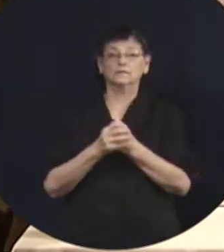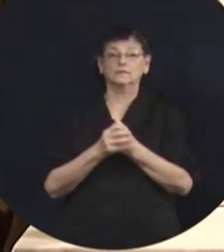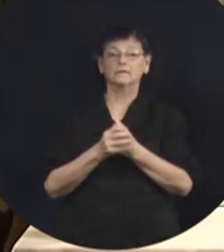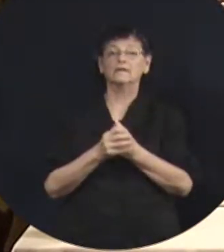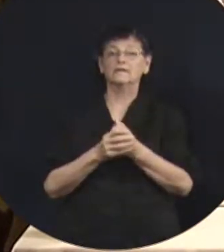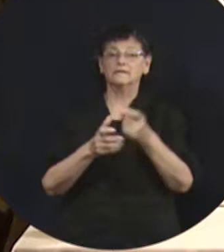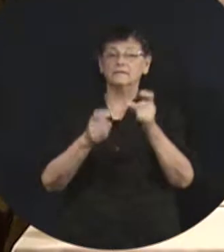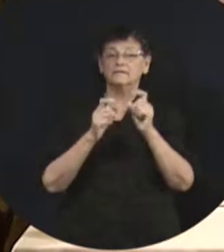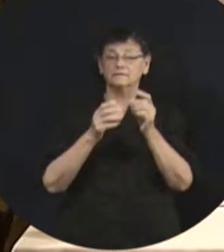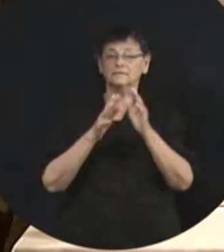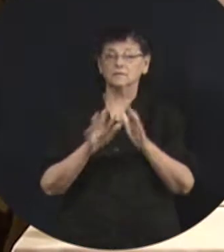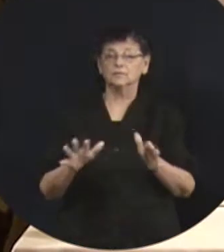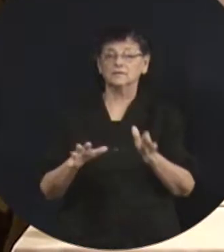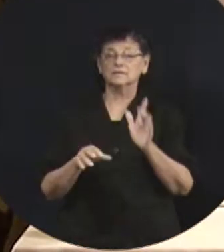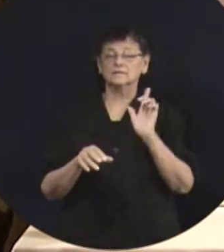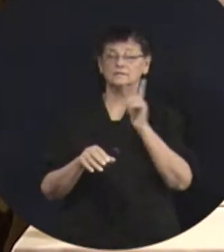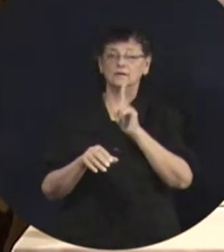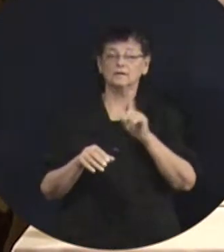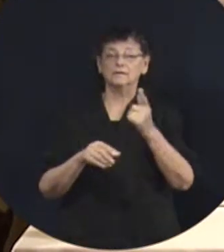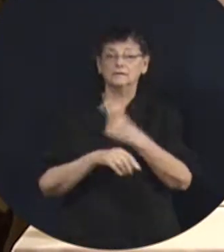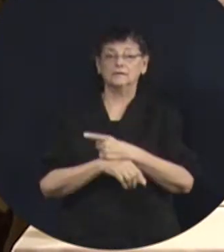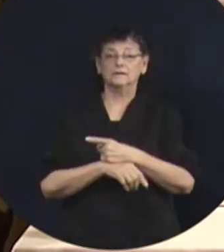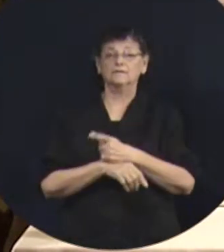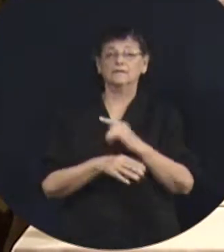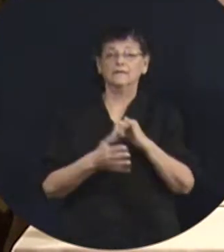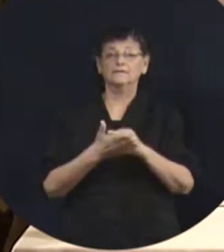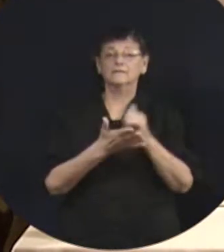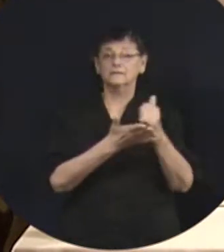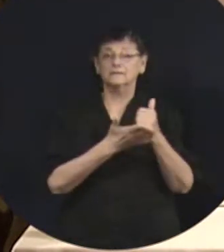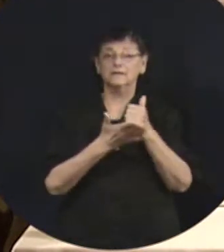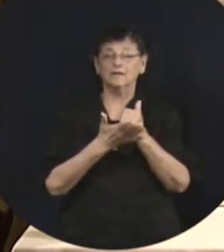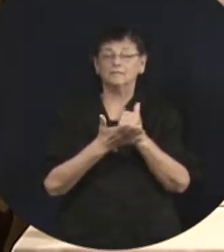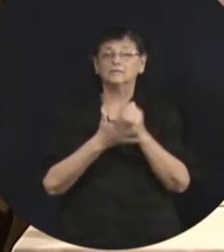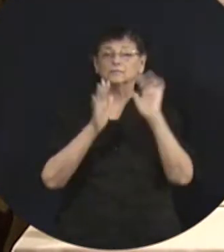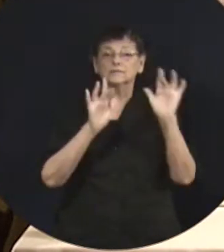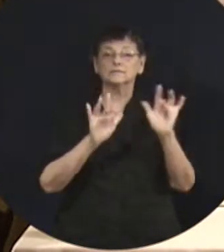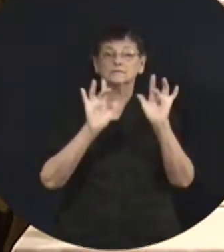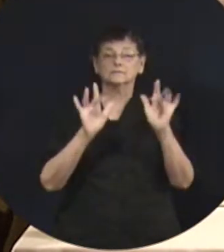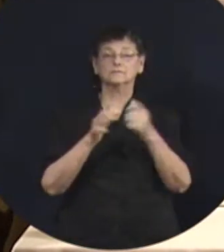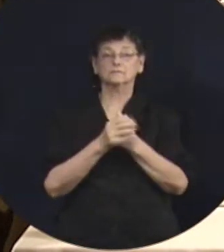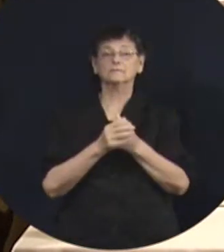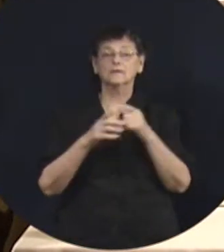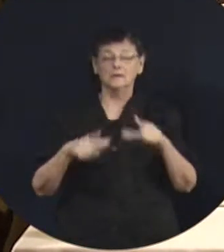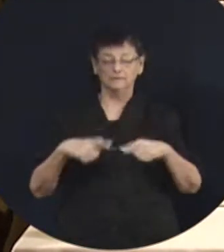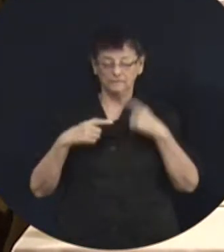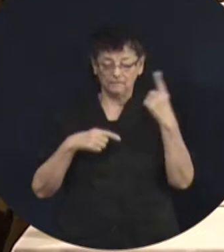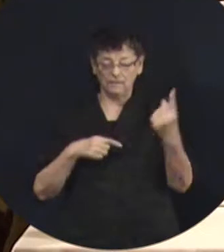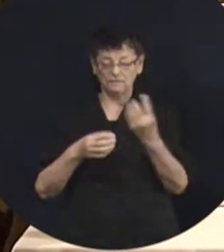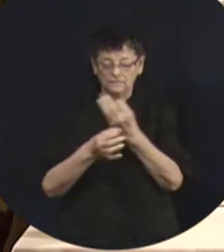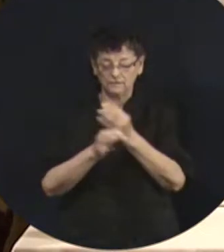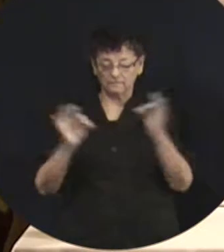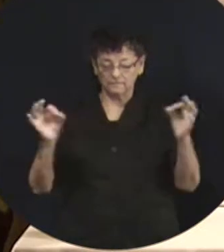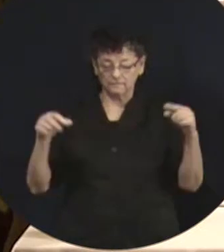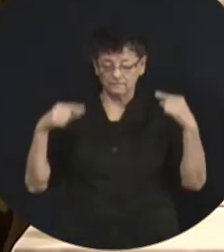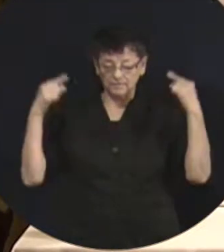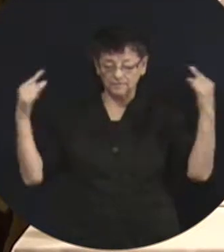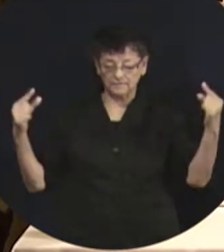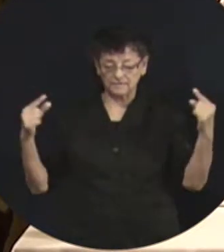y concédenos la paz en nuestros días, para que, ayudados por tu misericordia, vivamos siempre libres de